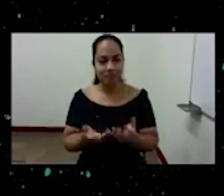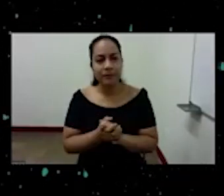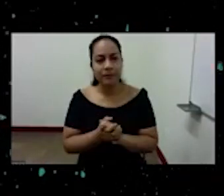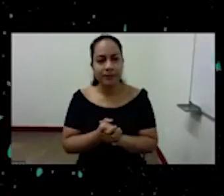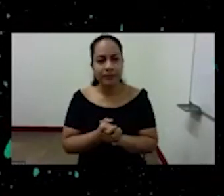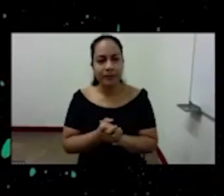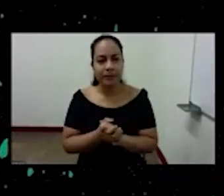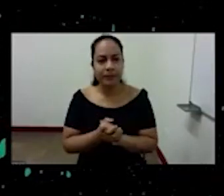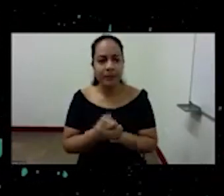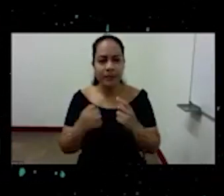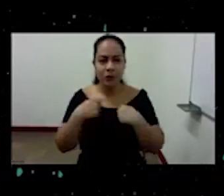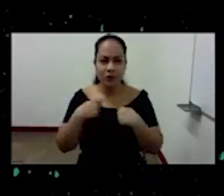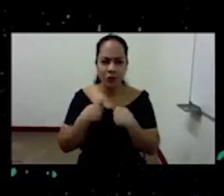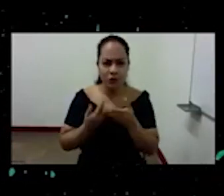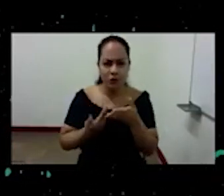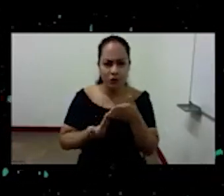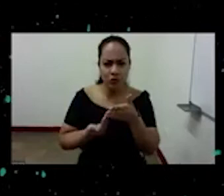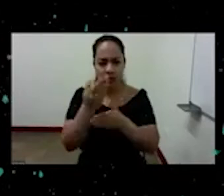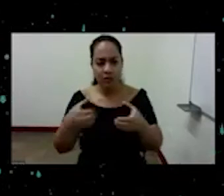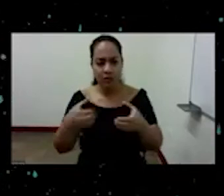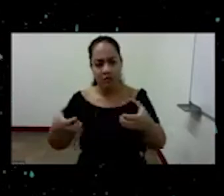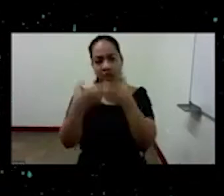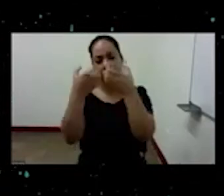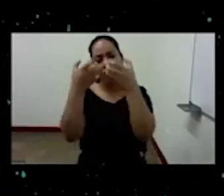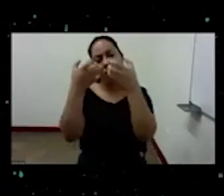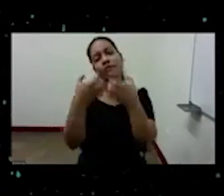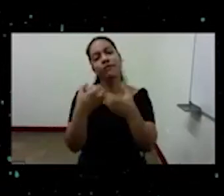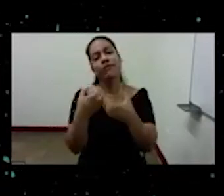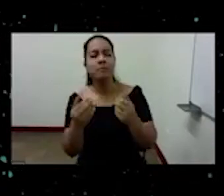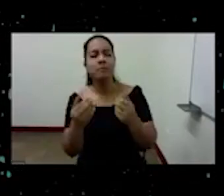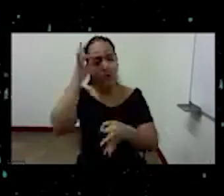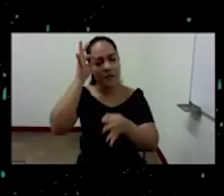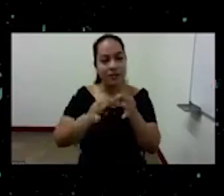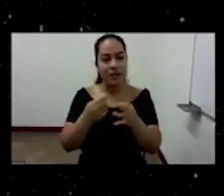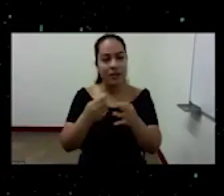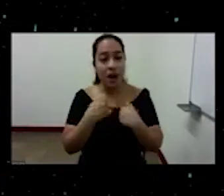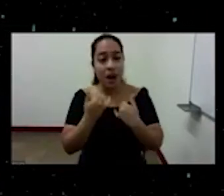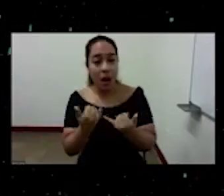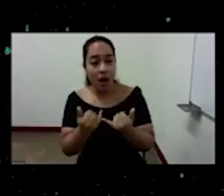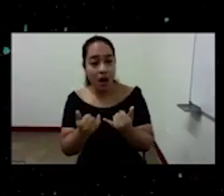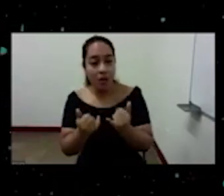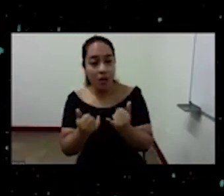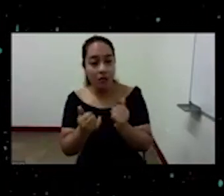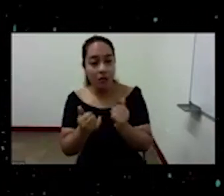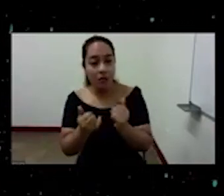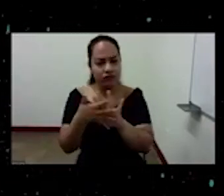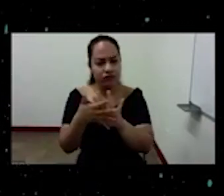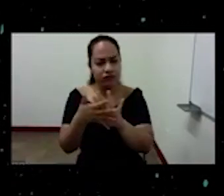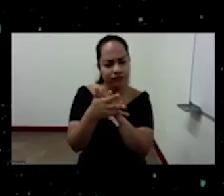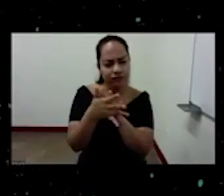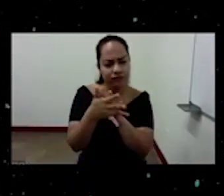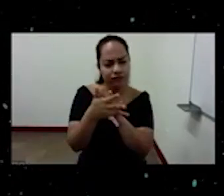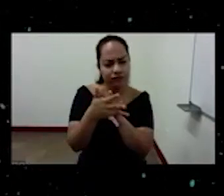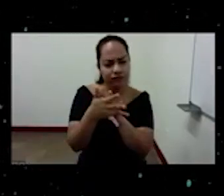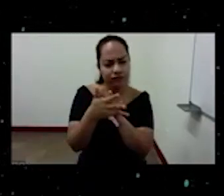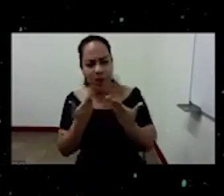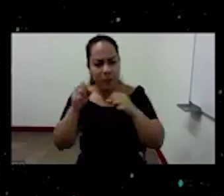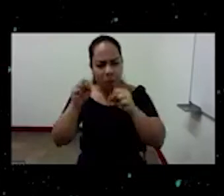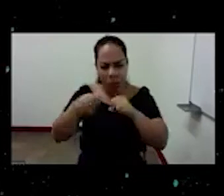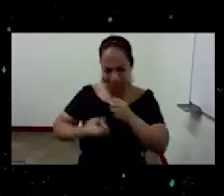Levanto por ti mi copa de champán. Me tienes aquí para lo que necesites. ¿Qué más te puedo